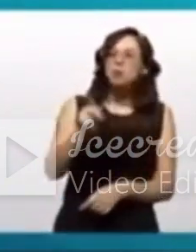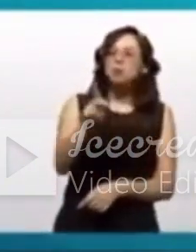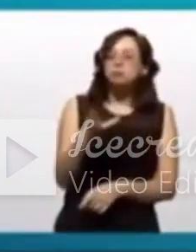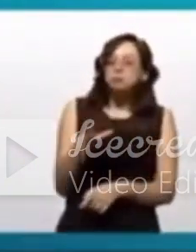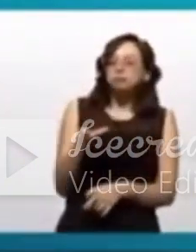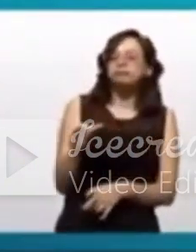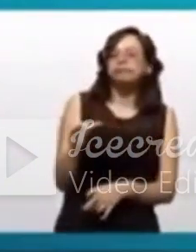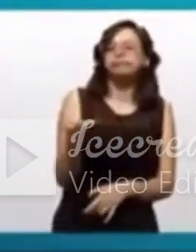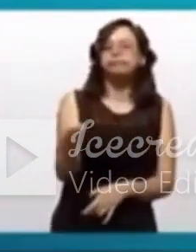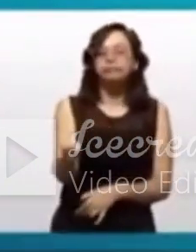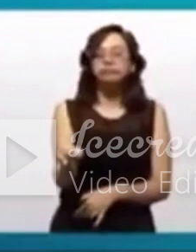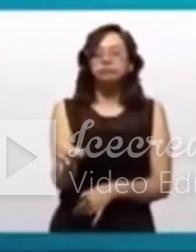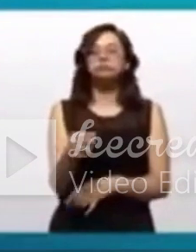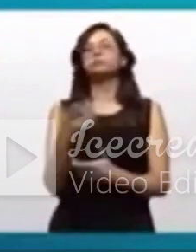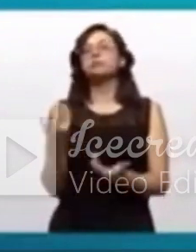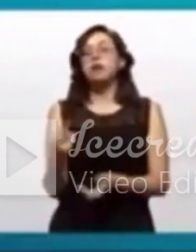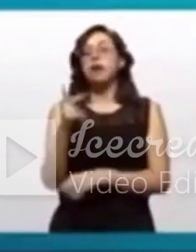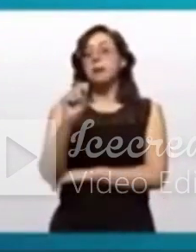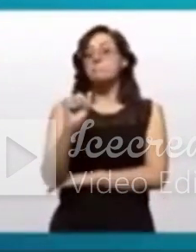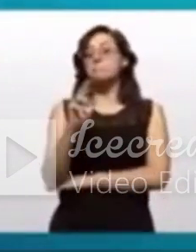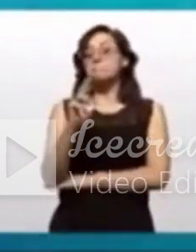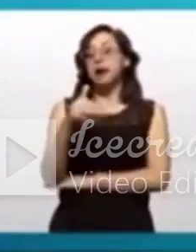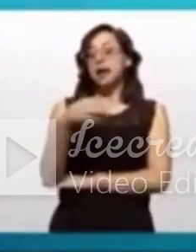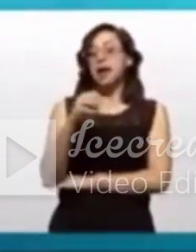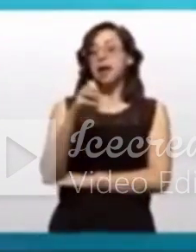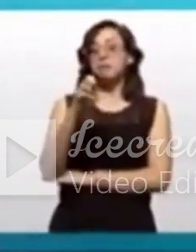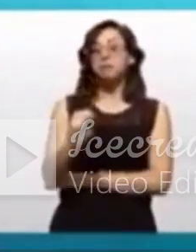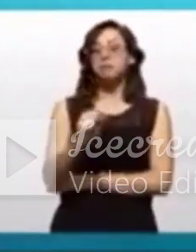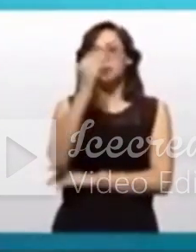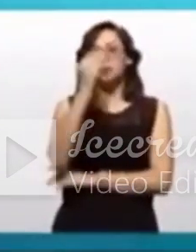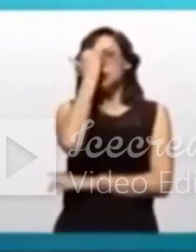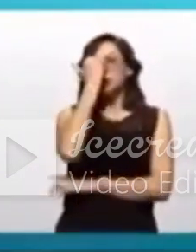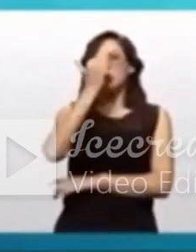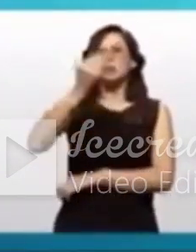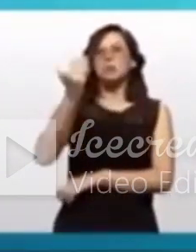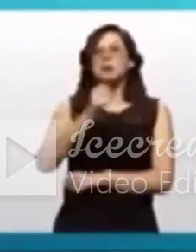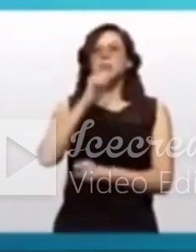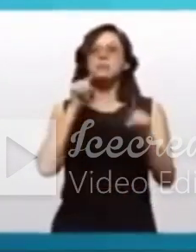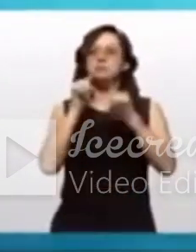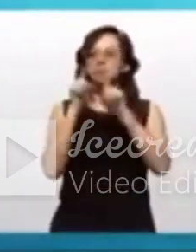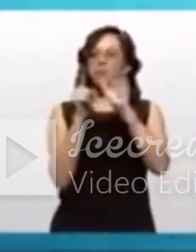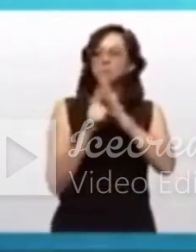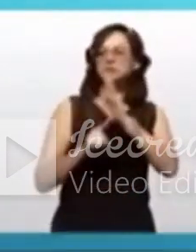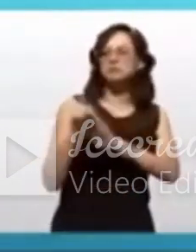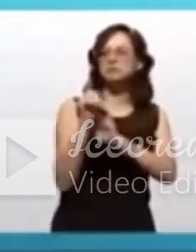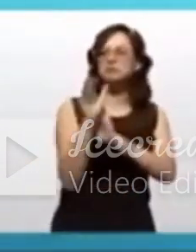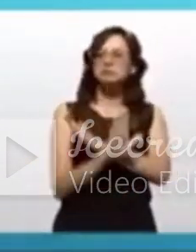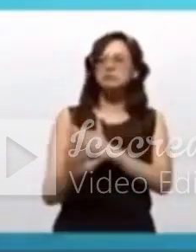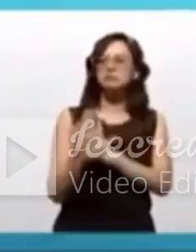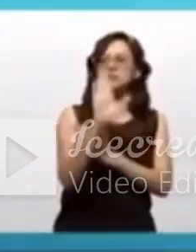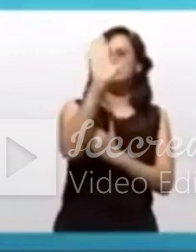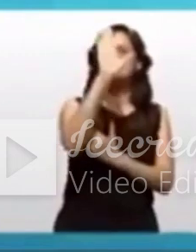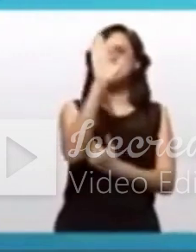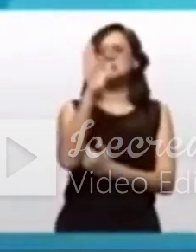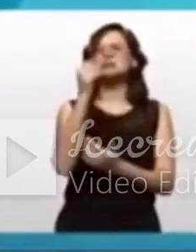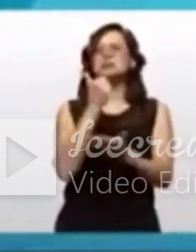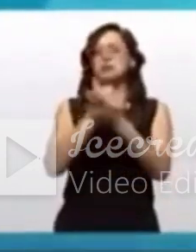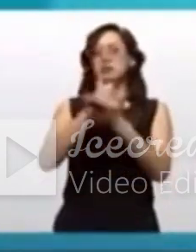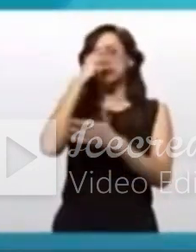del Bajío, en páramos oníricos como La Pesadilla, en departamentos fantasmales de una Ciudad de México antes del